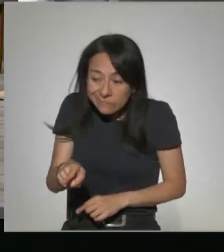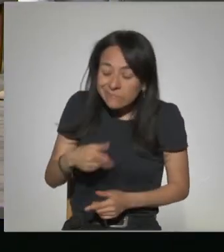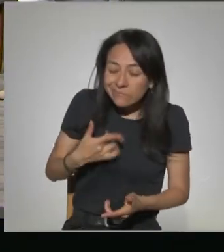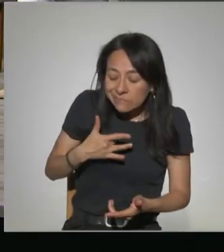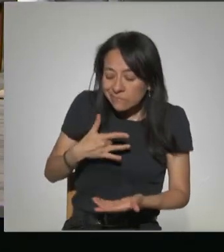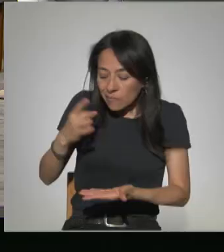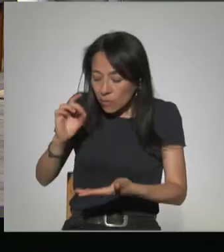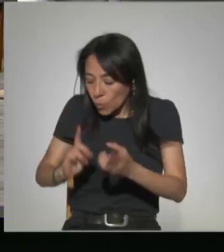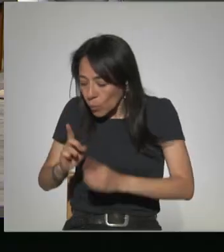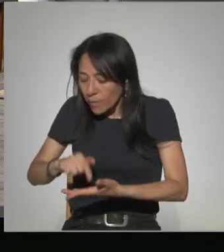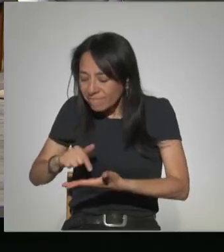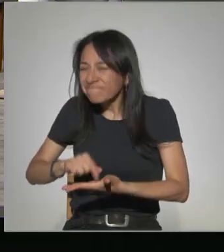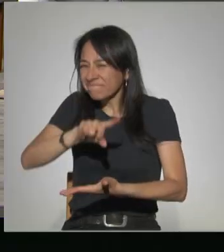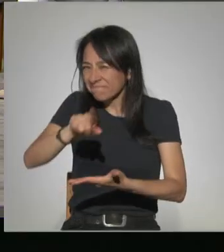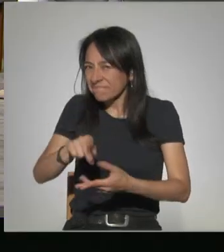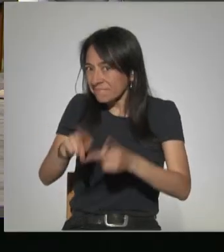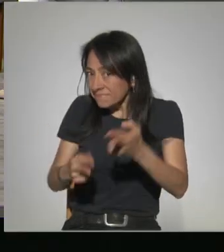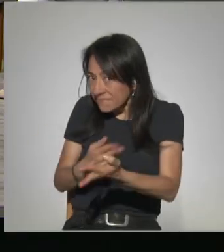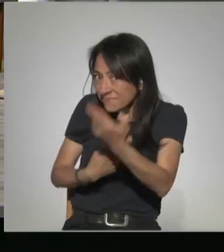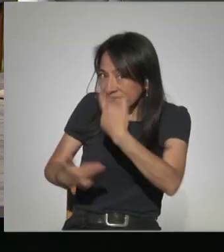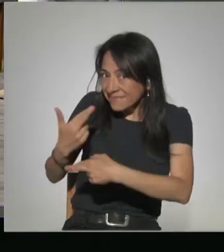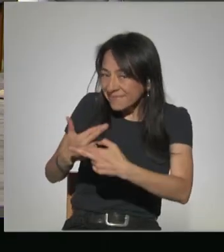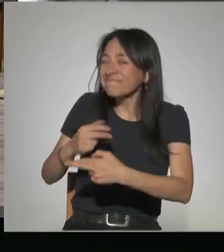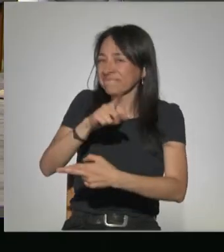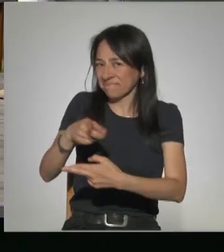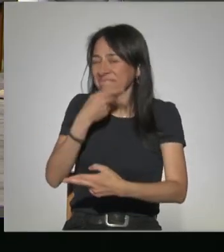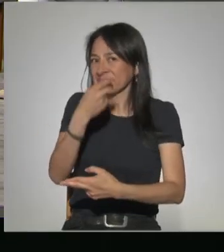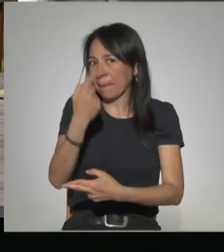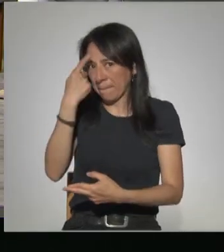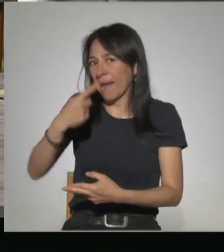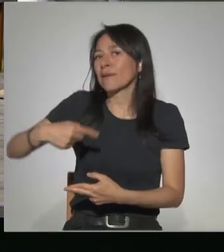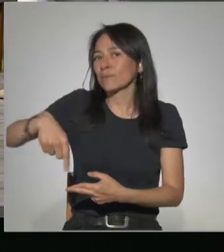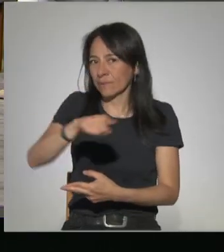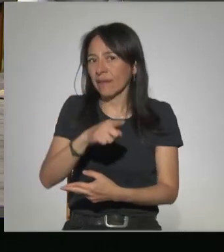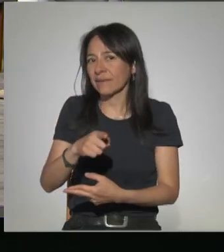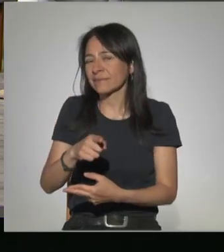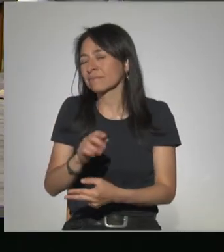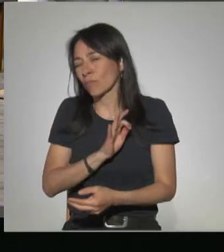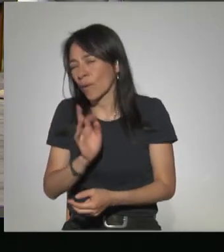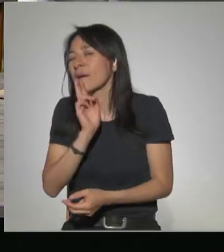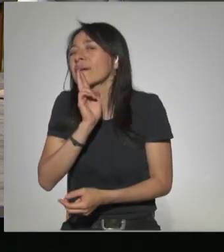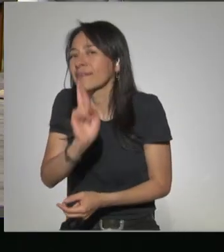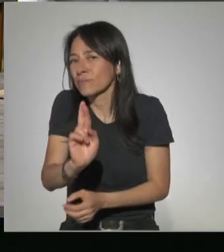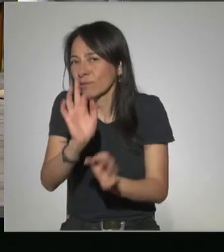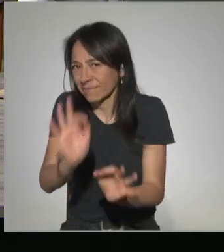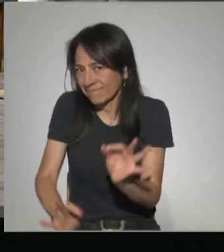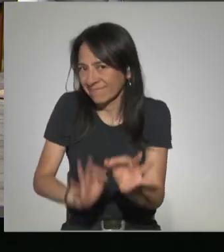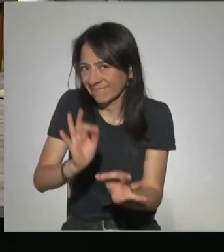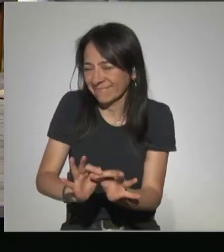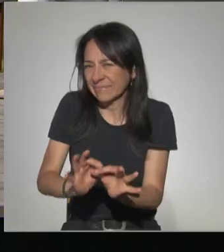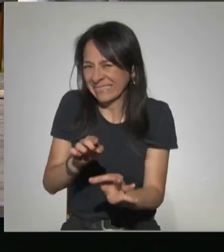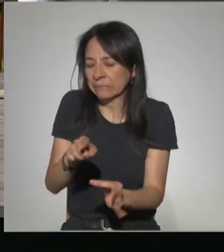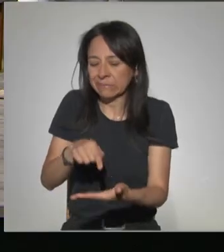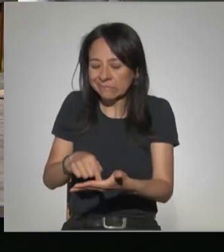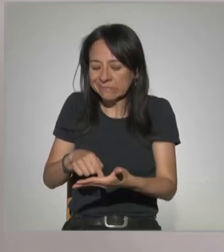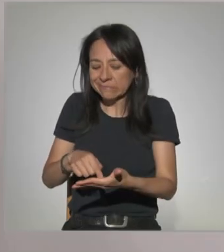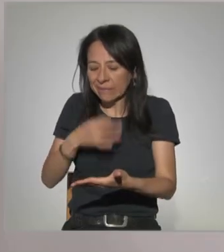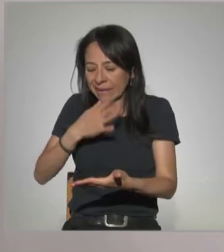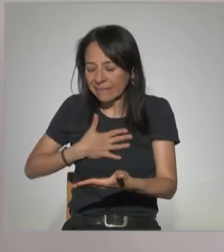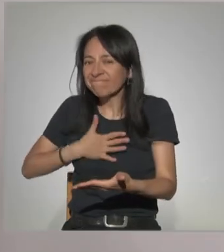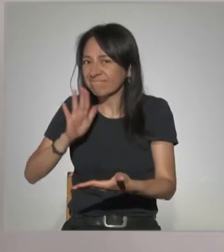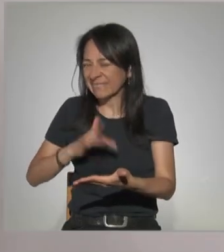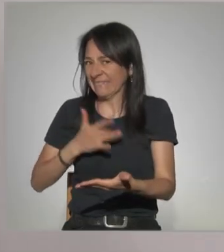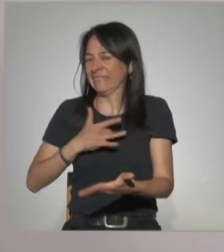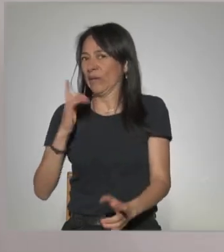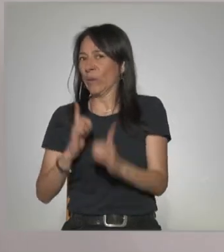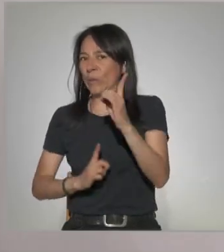regresando al corte se las digo para no dejar a que nadie se quede sin su respuesta, pero sí ya está generando duda. O sea, por ejemplo, la gente